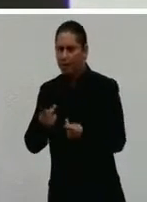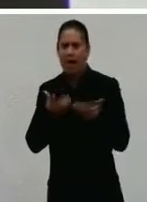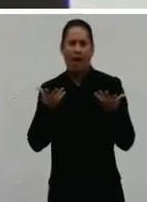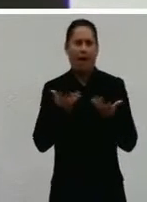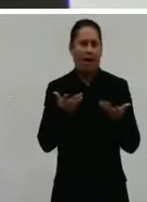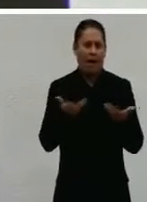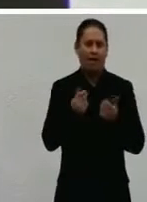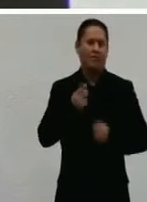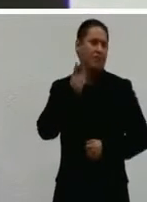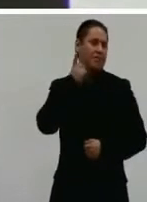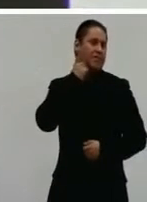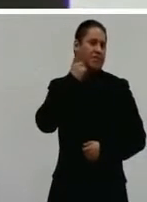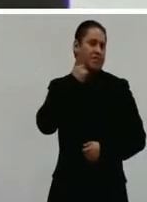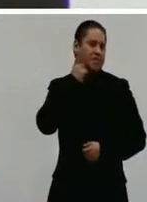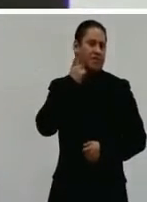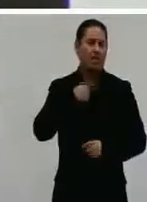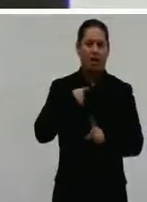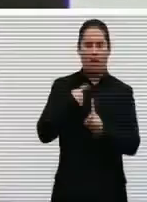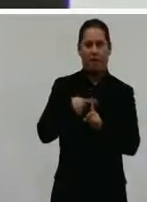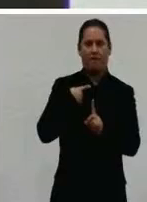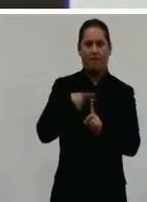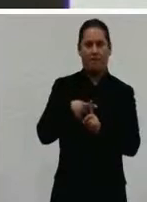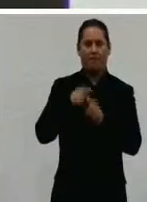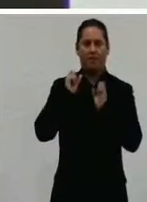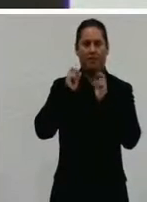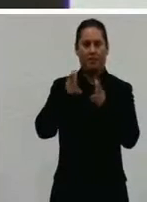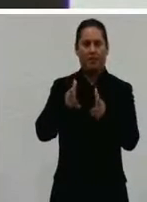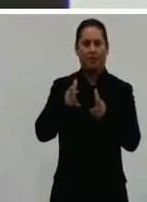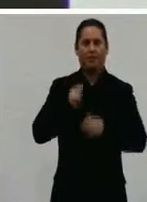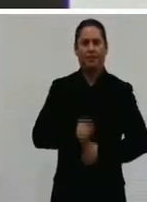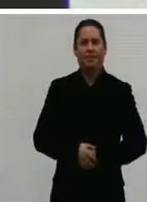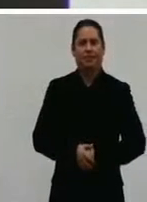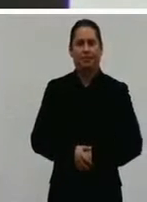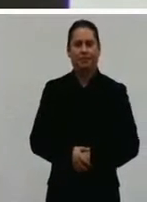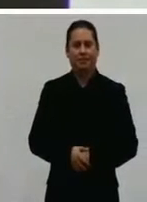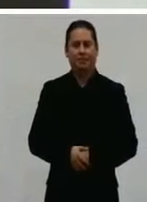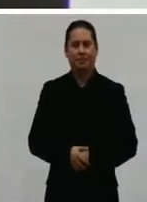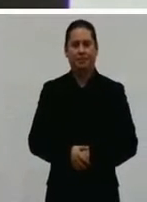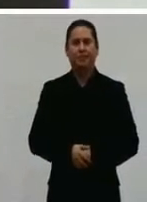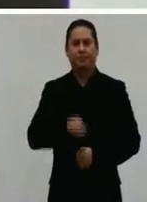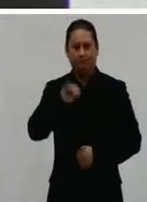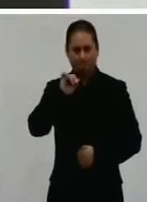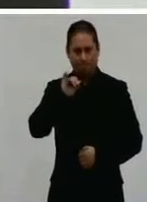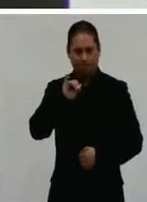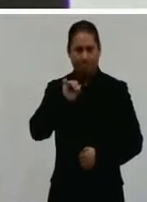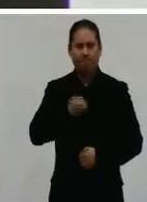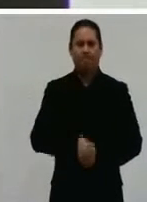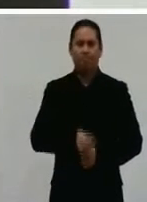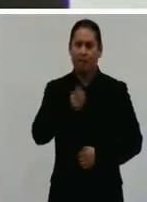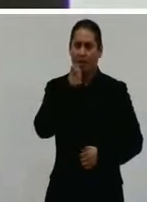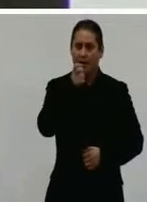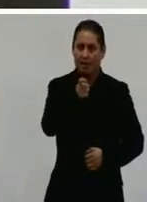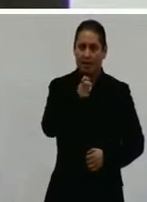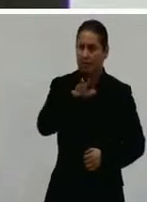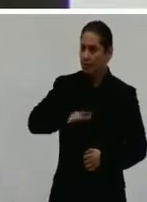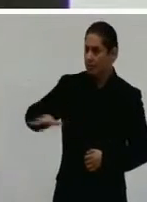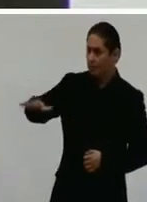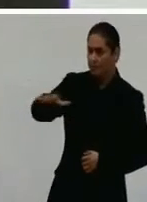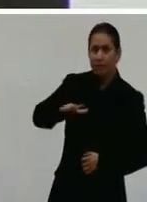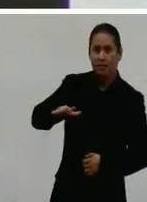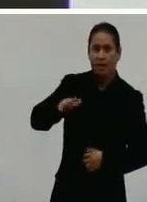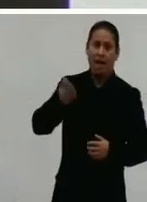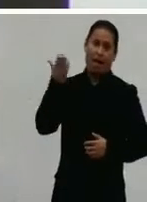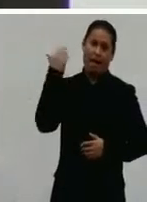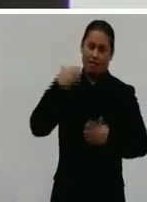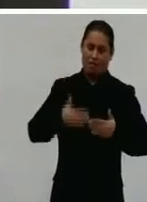los diputados a favor del pueblo chiapaneco si ese pueblo que nos manifestó su